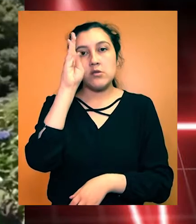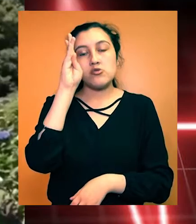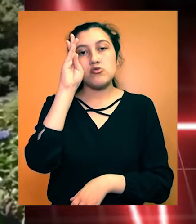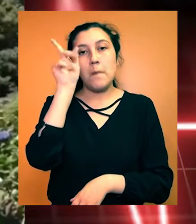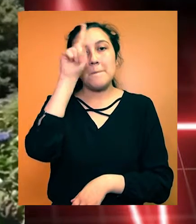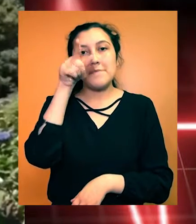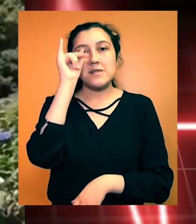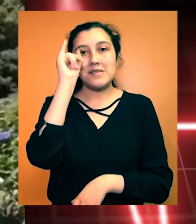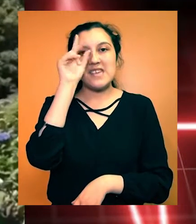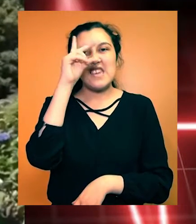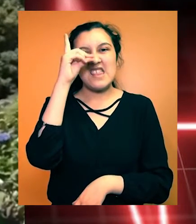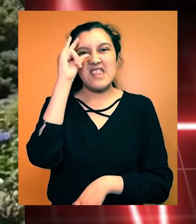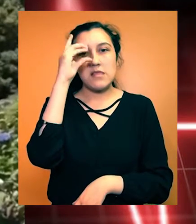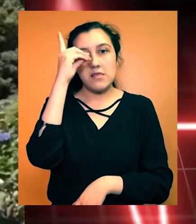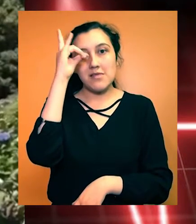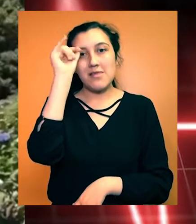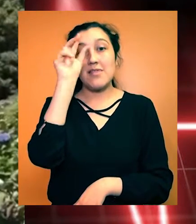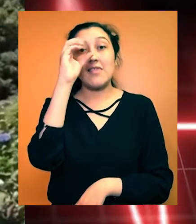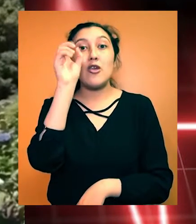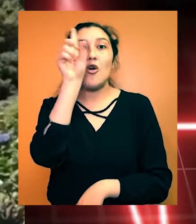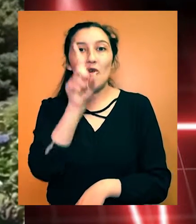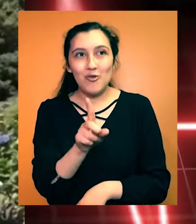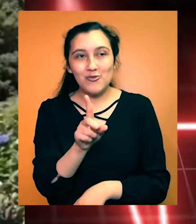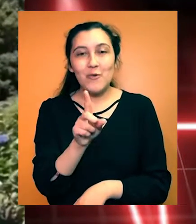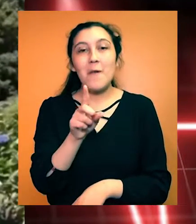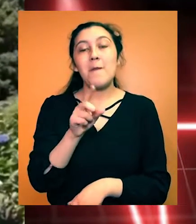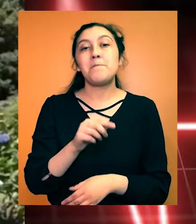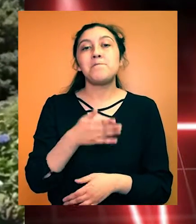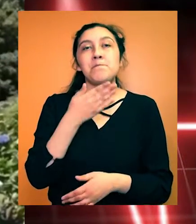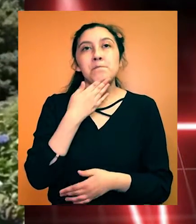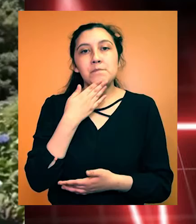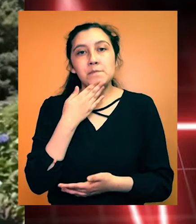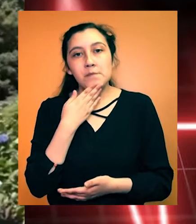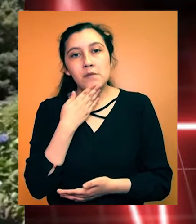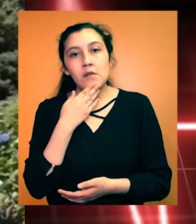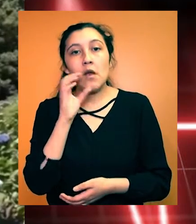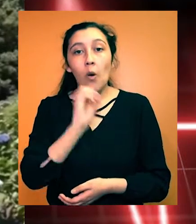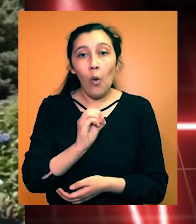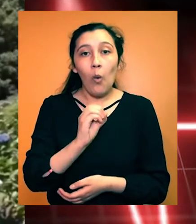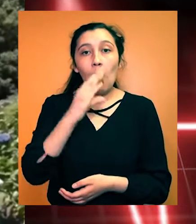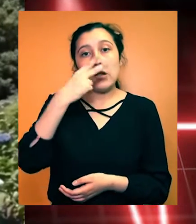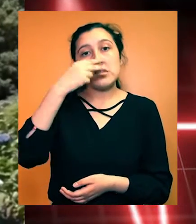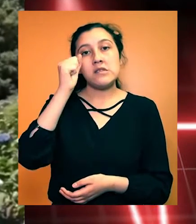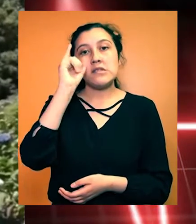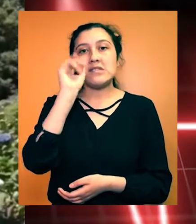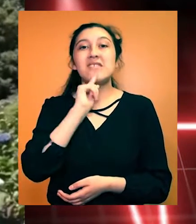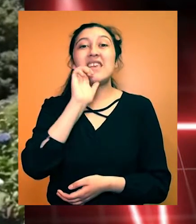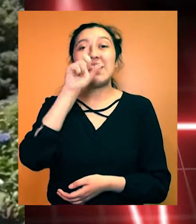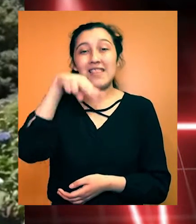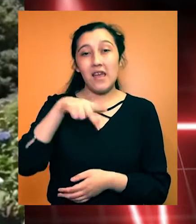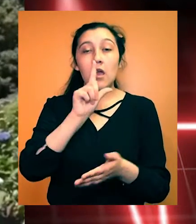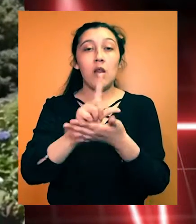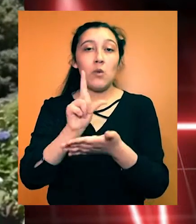aisladas, como por ejemplo, el subsidio escolar tan solicitado en el sector de Cochamó o el norte de Chaitén, en sectores